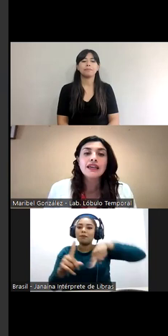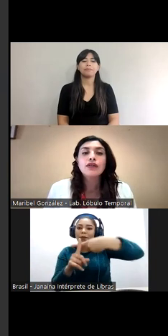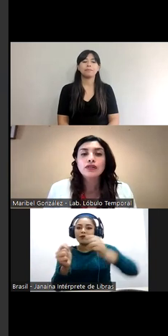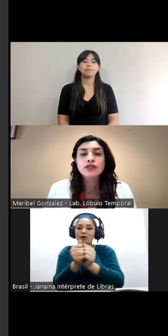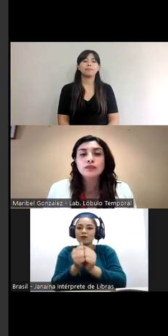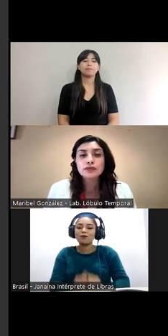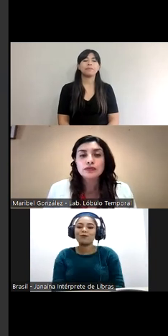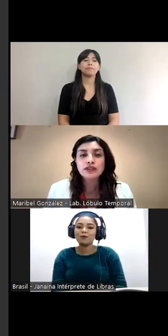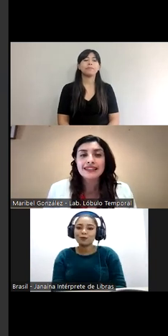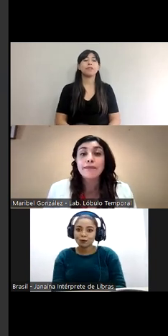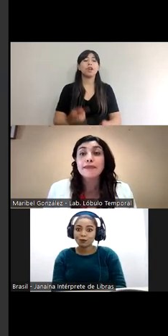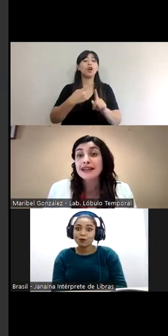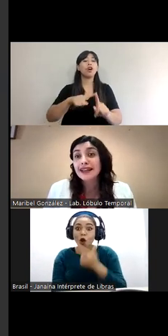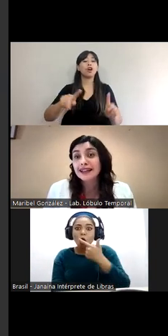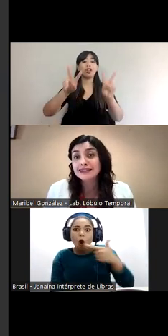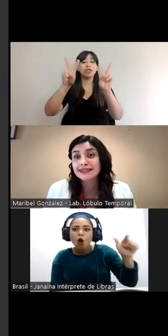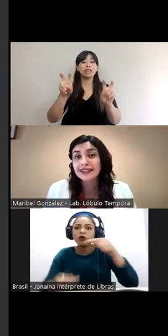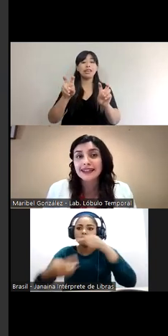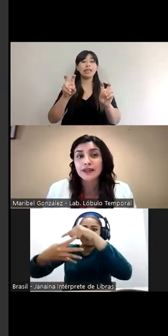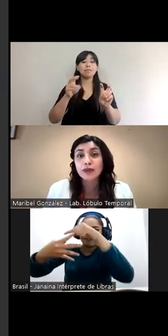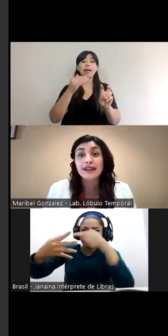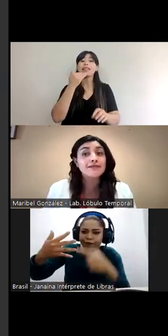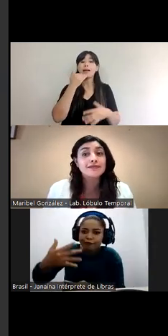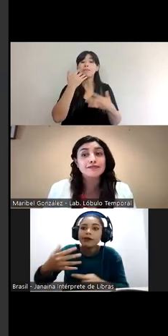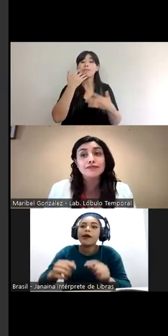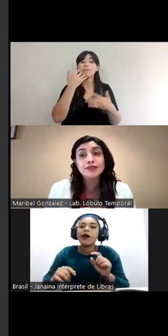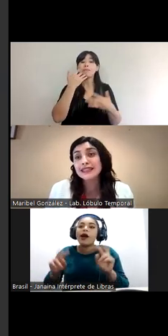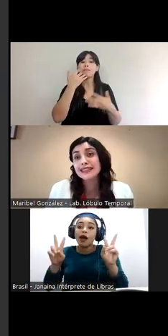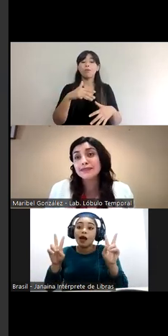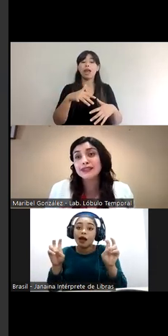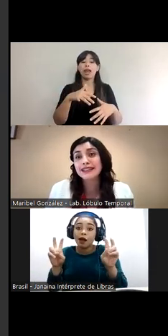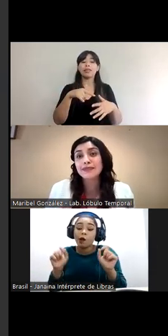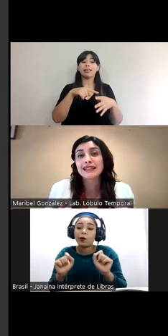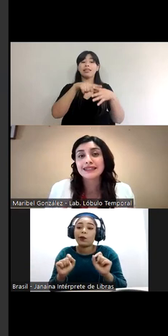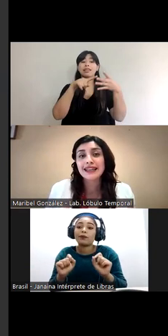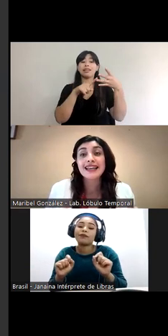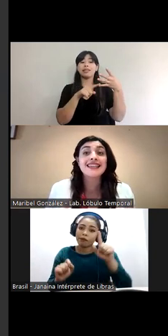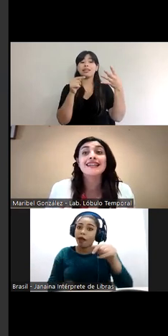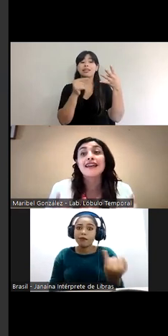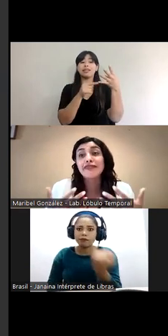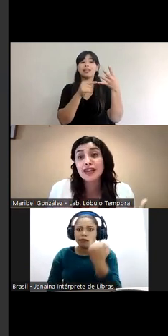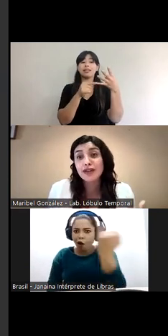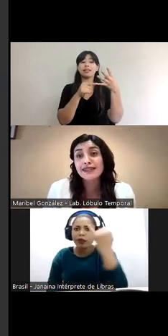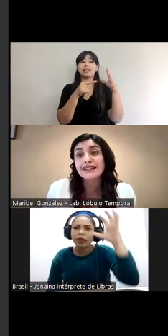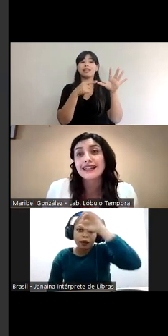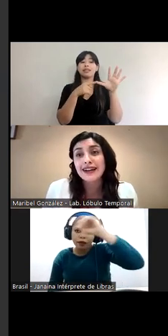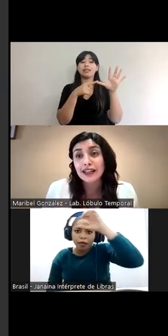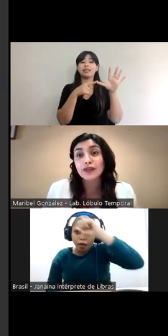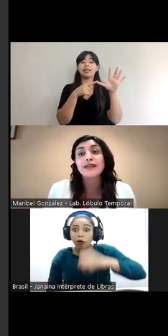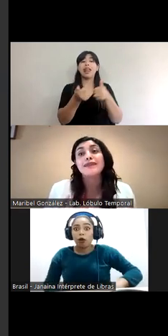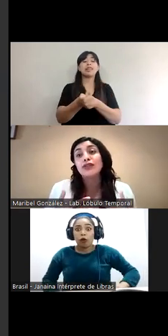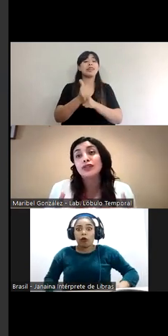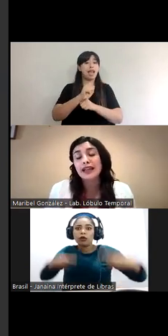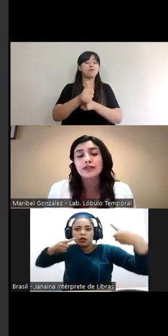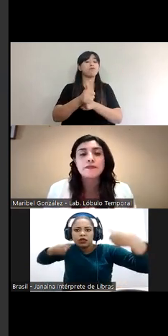Y otro punto que también es un muy importante aprendizaje y desafío a seguir trabajando